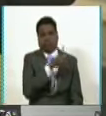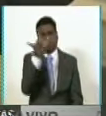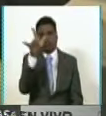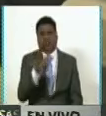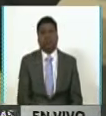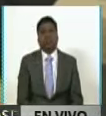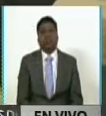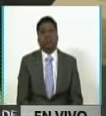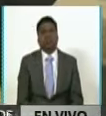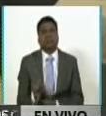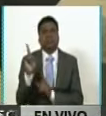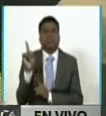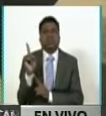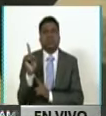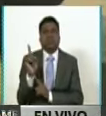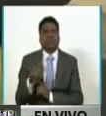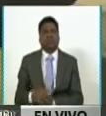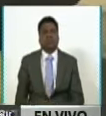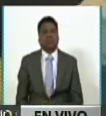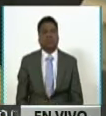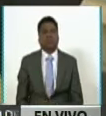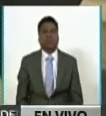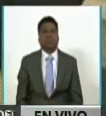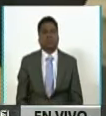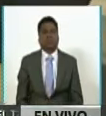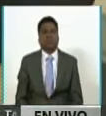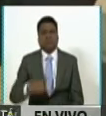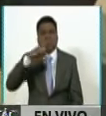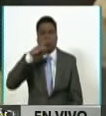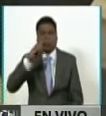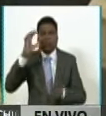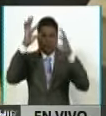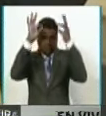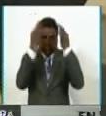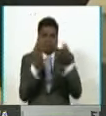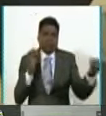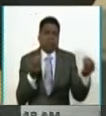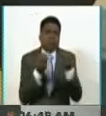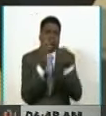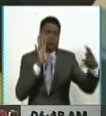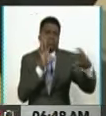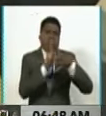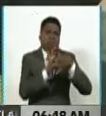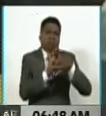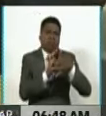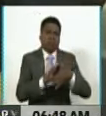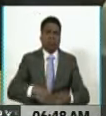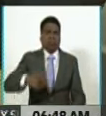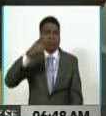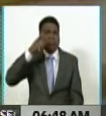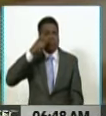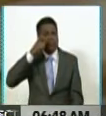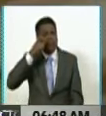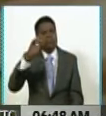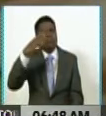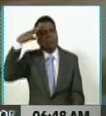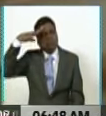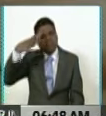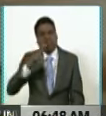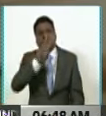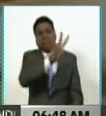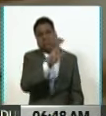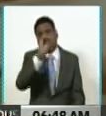Ezequiel Zamora es considerado el hombre de la justicia social, de la unión cívico-militar. 200 años después